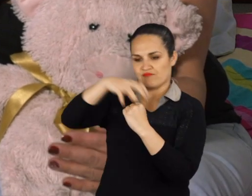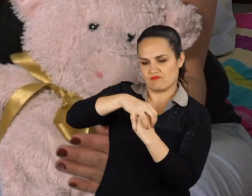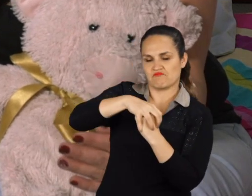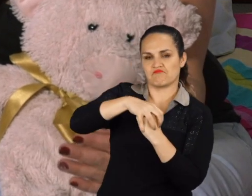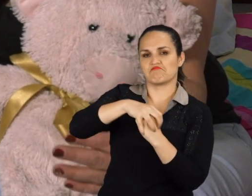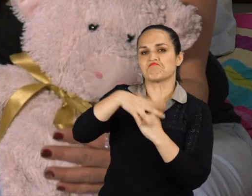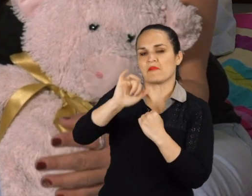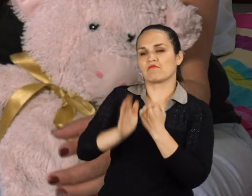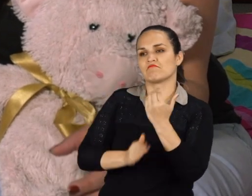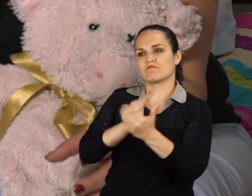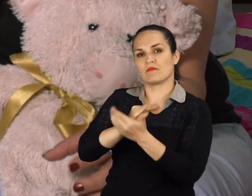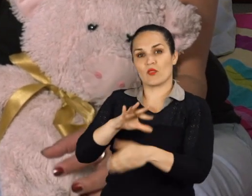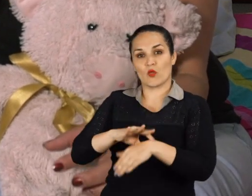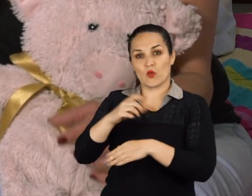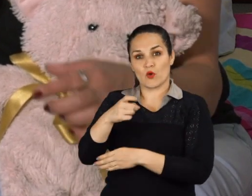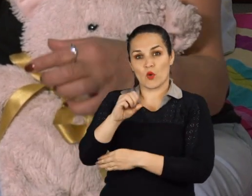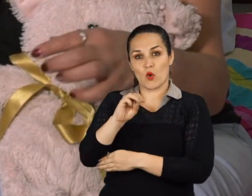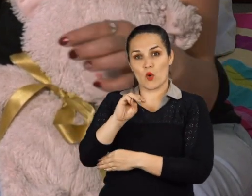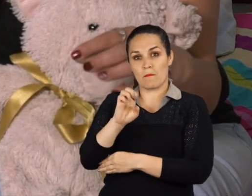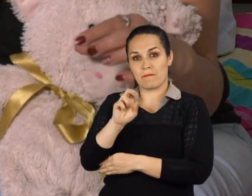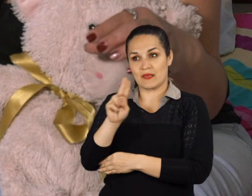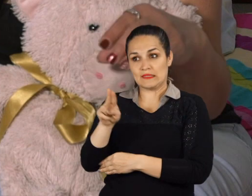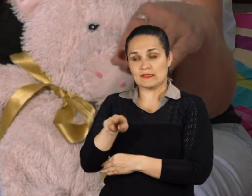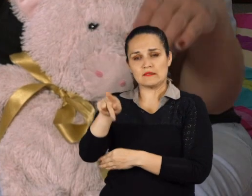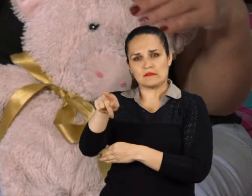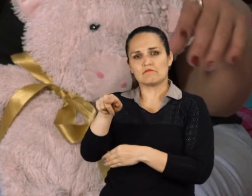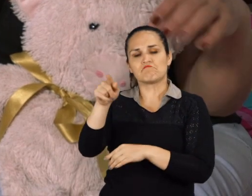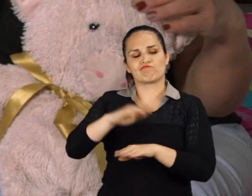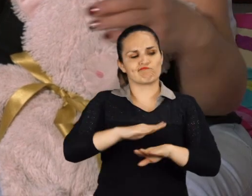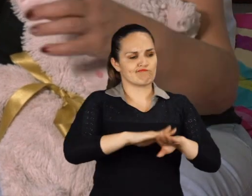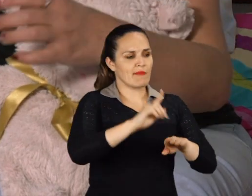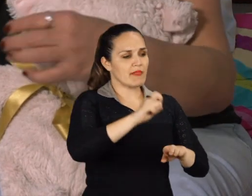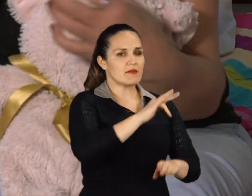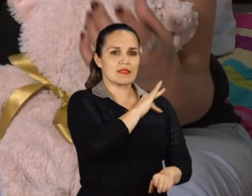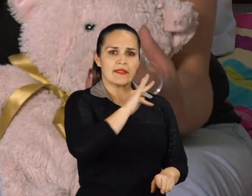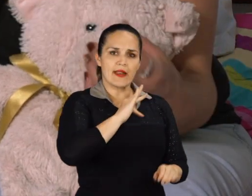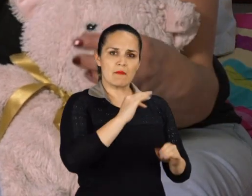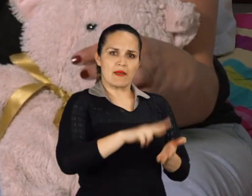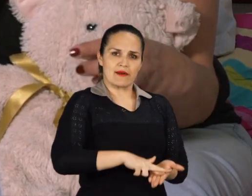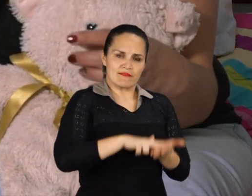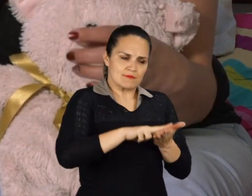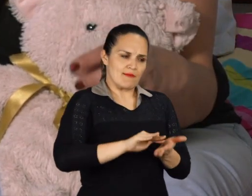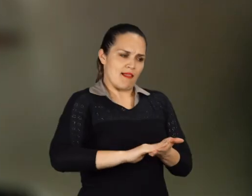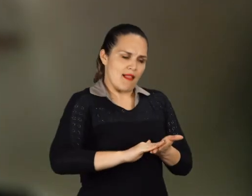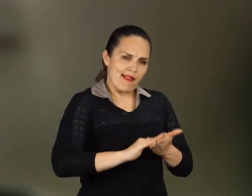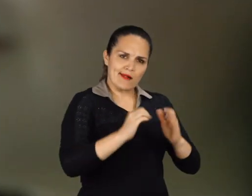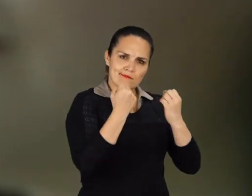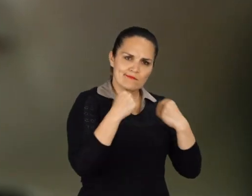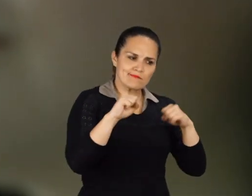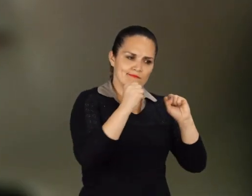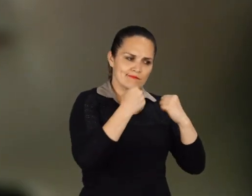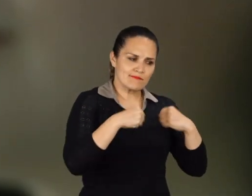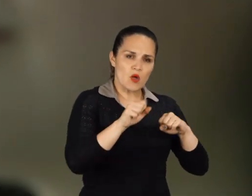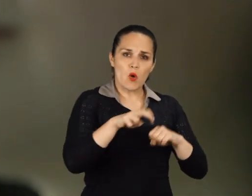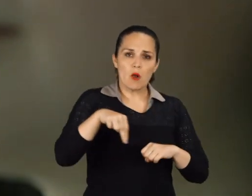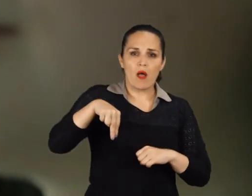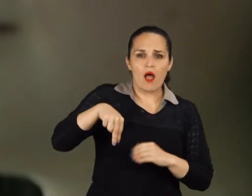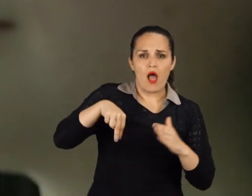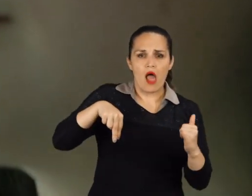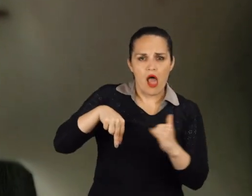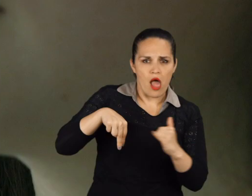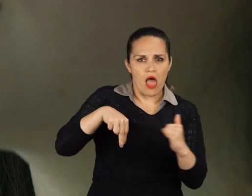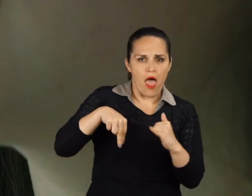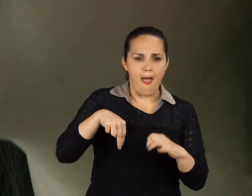comenzar una serie de terapias para volverle a recobrar la movilidad de la rodilla.